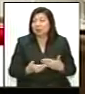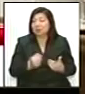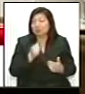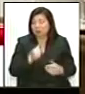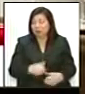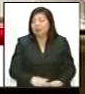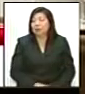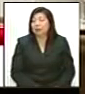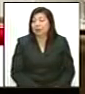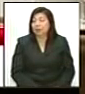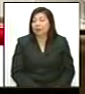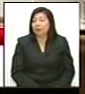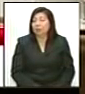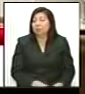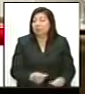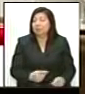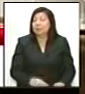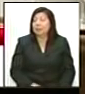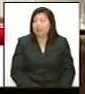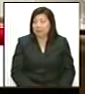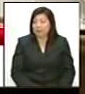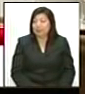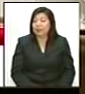reservada, presidente, cuando usted le fuera conveniente.